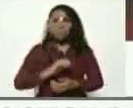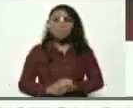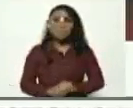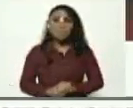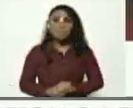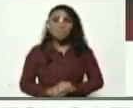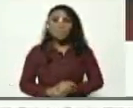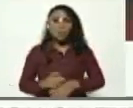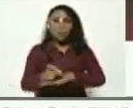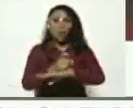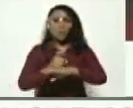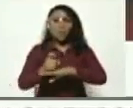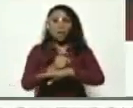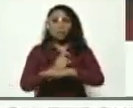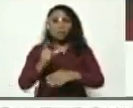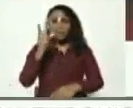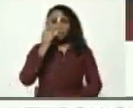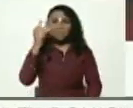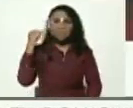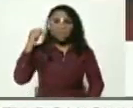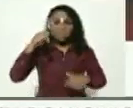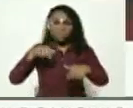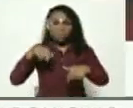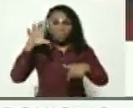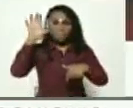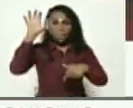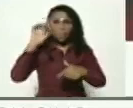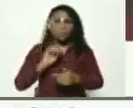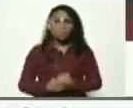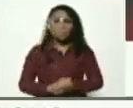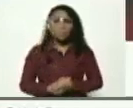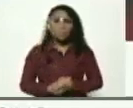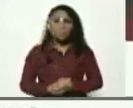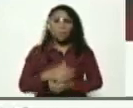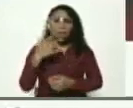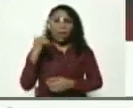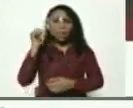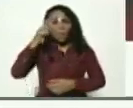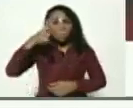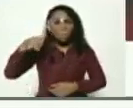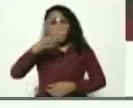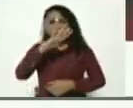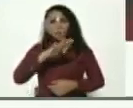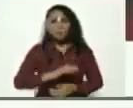los gobernantes y las gobernantes de este país son el pueblo.